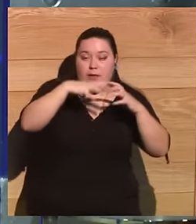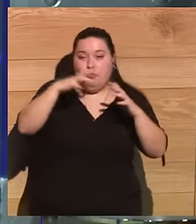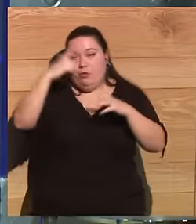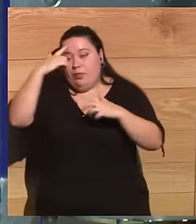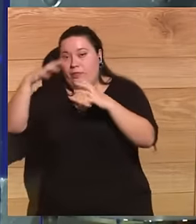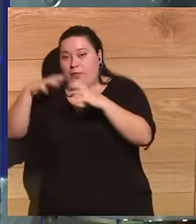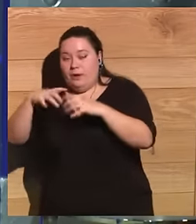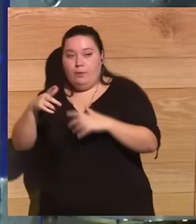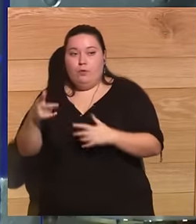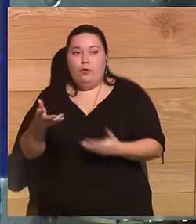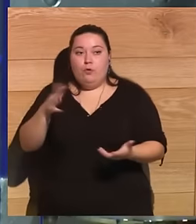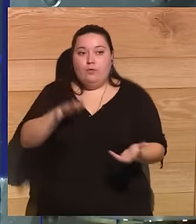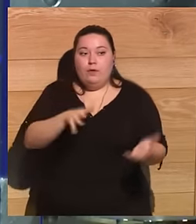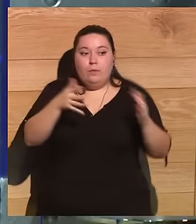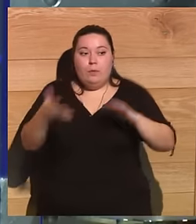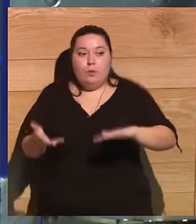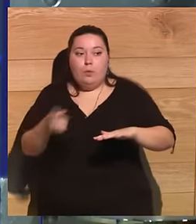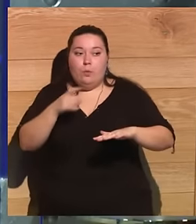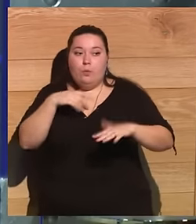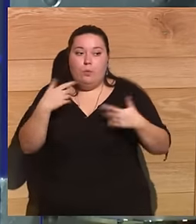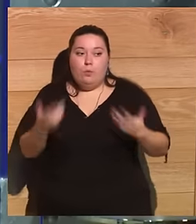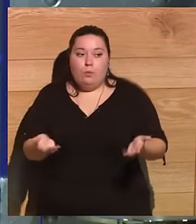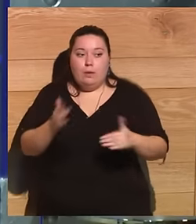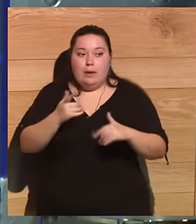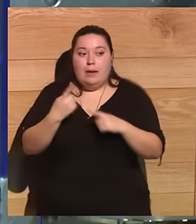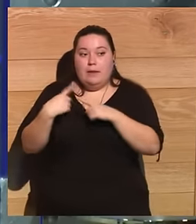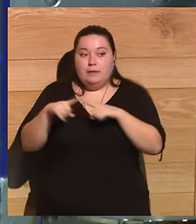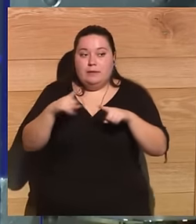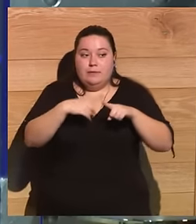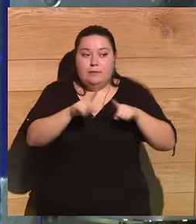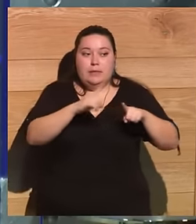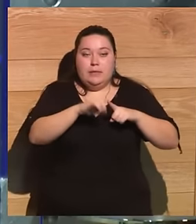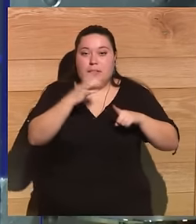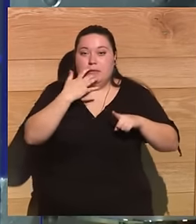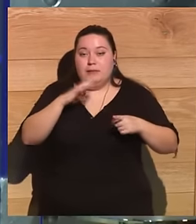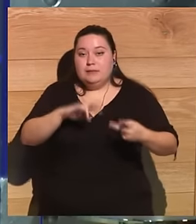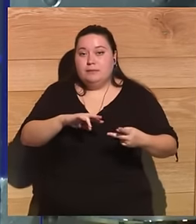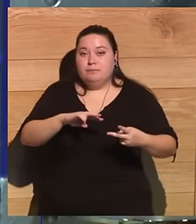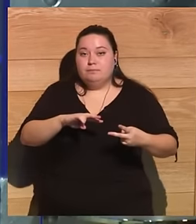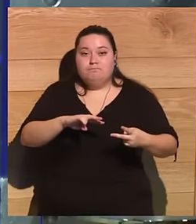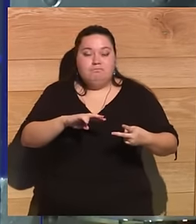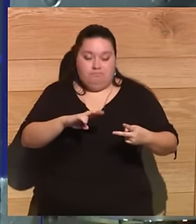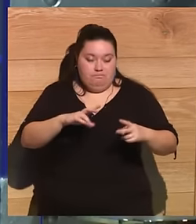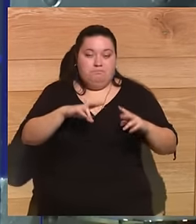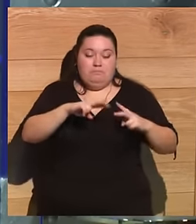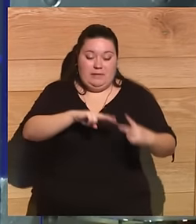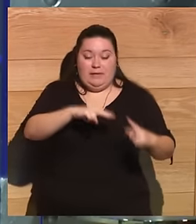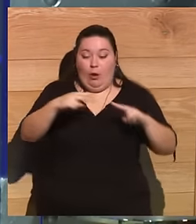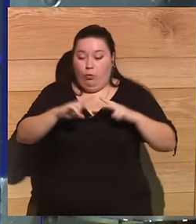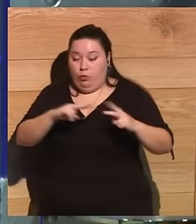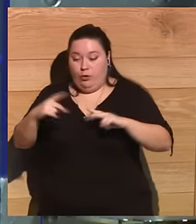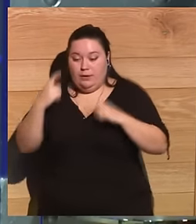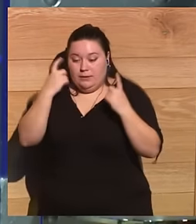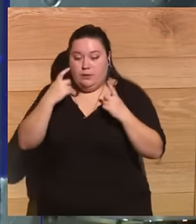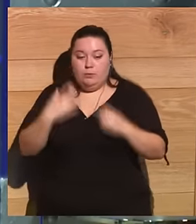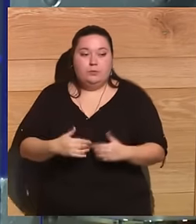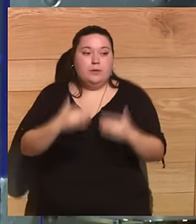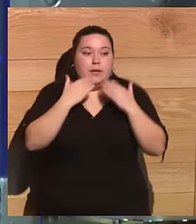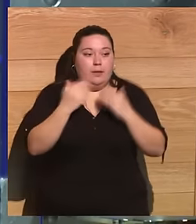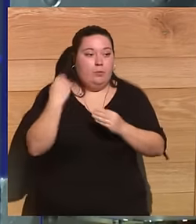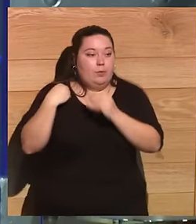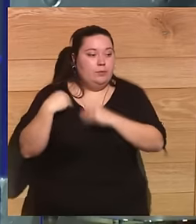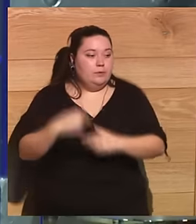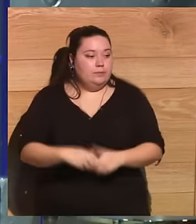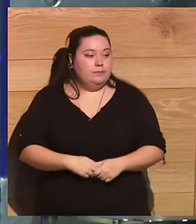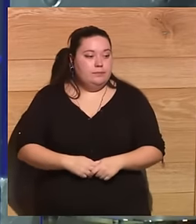¿Qué transformación hay que hacer? ¿Podemos ver las diferencias cuando hacemos estas traducciones de cerebros? Bueno, estamos trabajando en eso ahora mismo. Muchas gracias por la